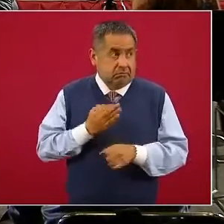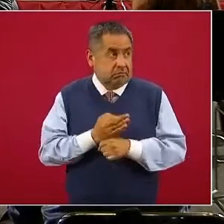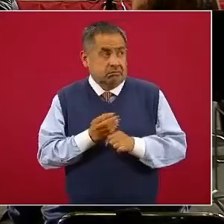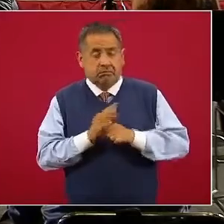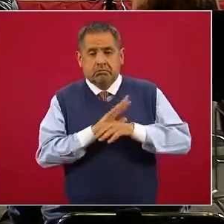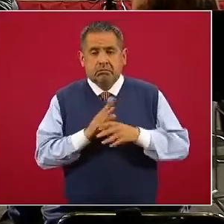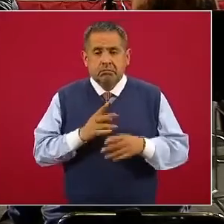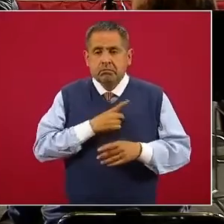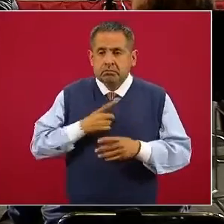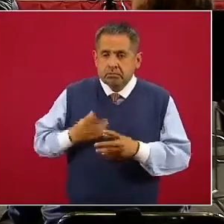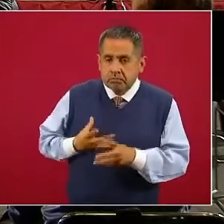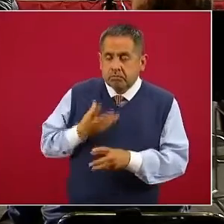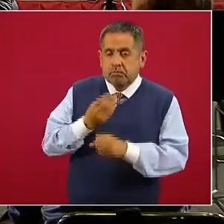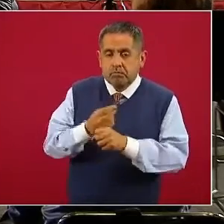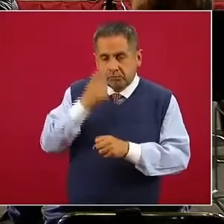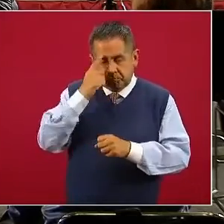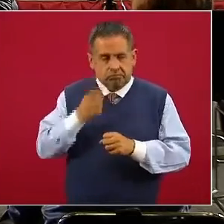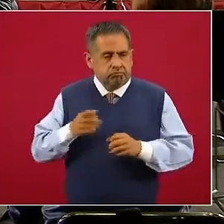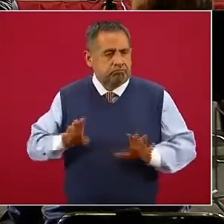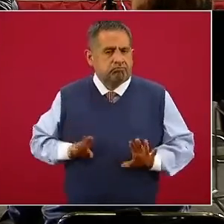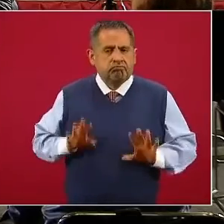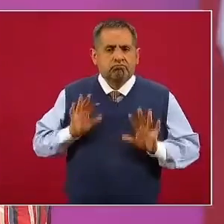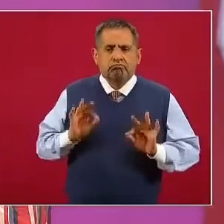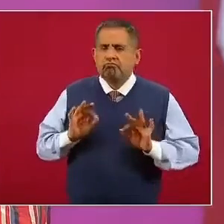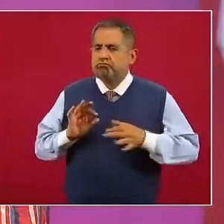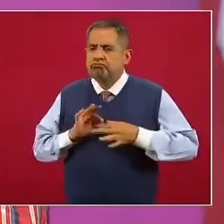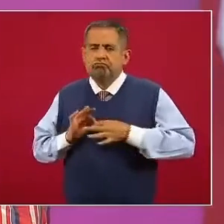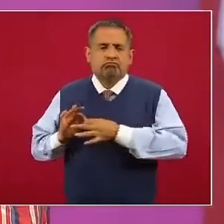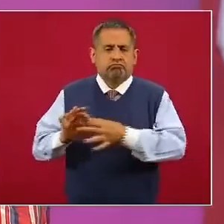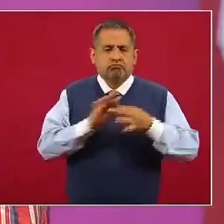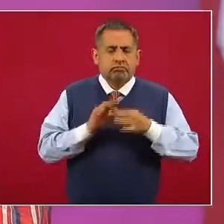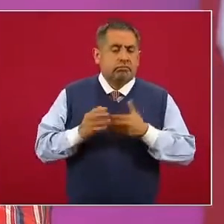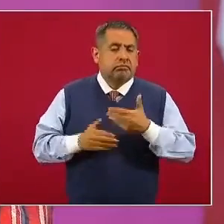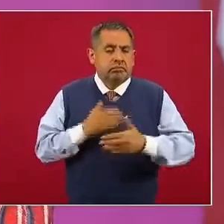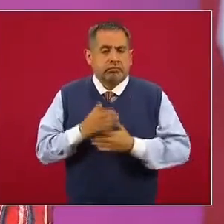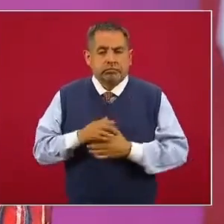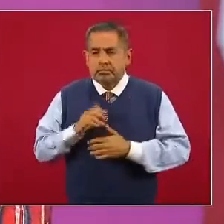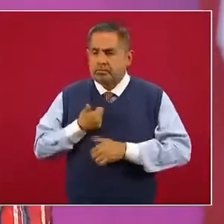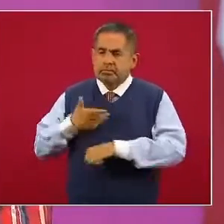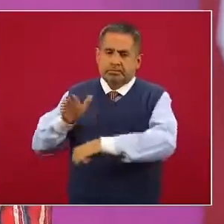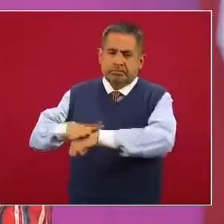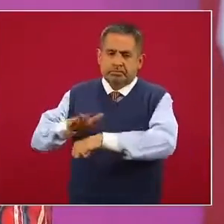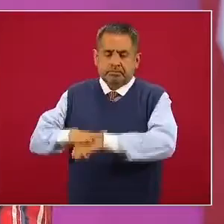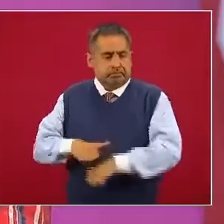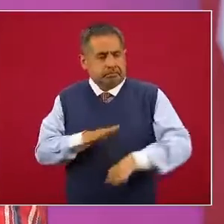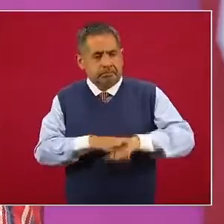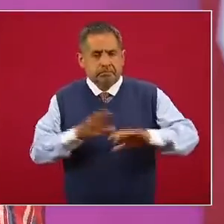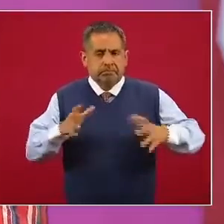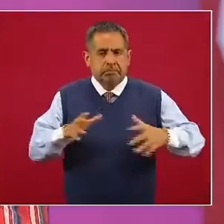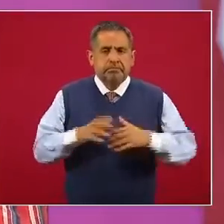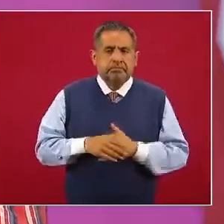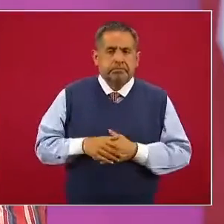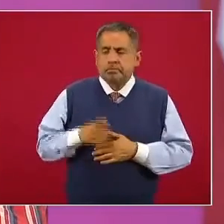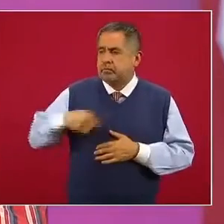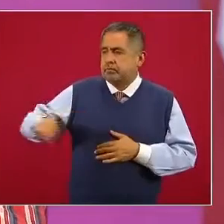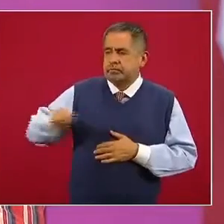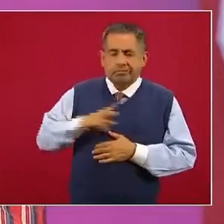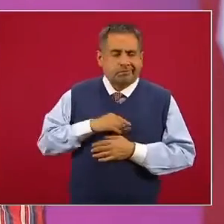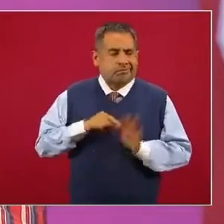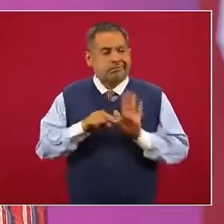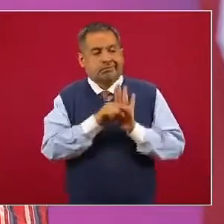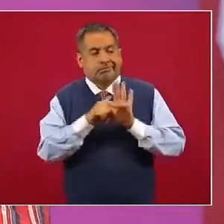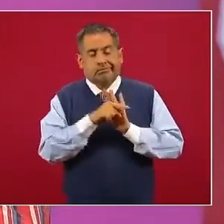podemos contribuir al generar bienestar colectivo. Entonces, nuestro llamado es para ambas partes, por un lado, a terminar con los prejuicios y